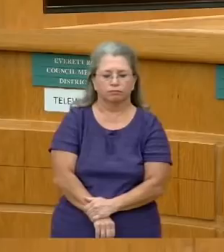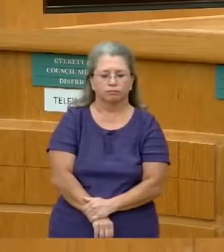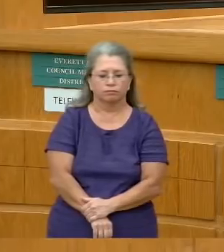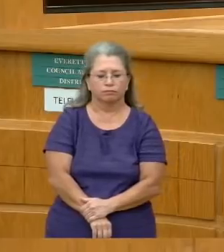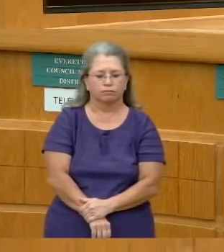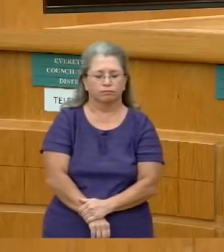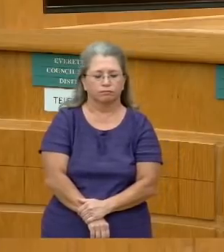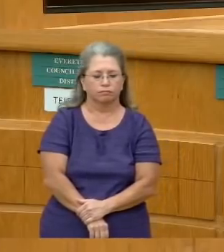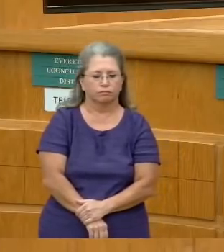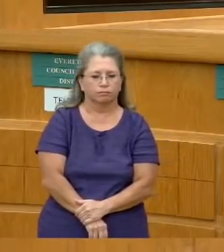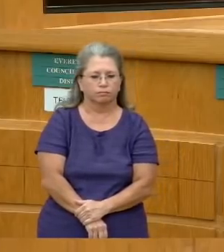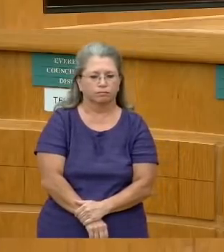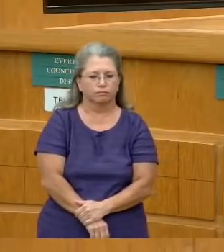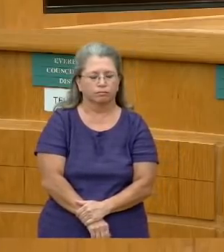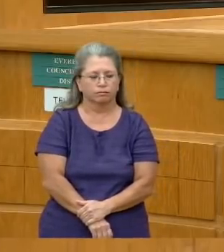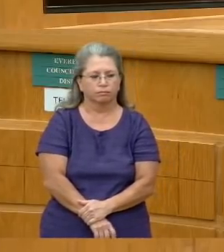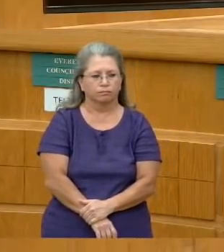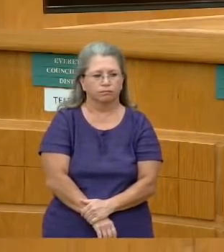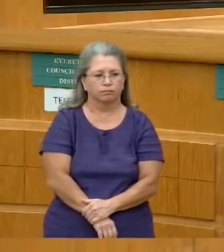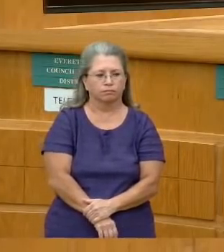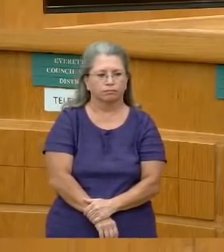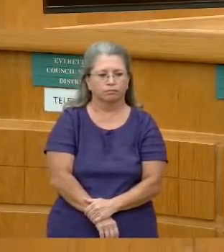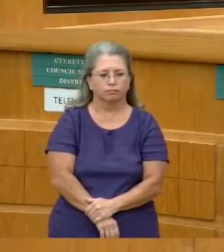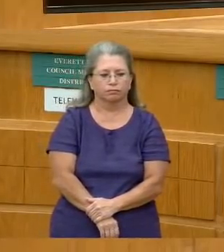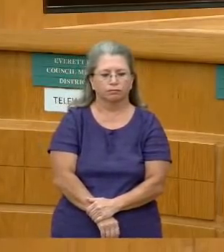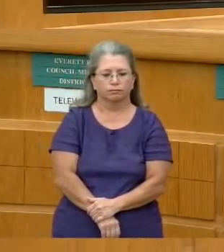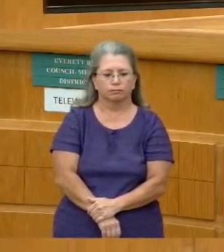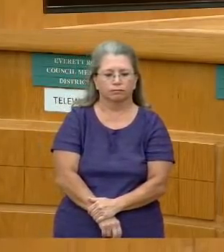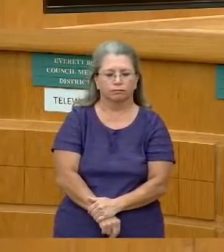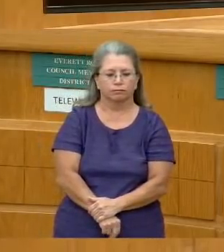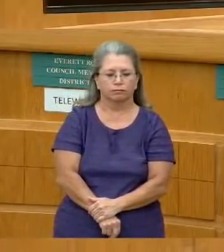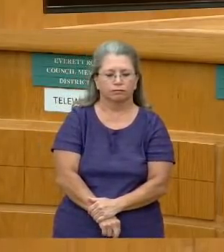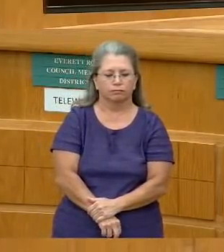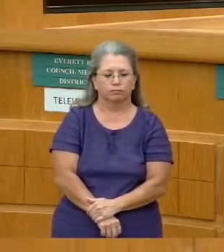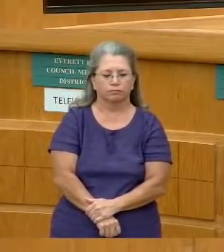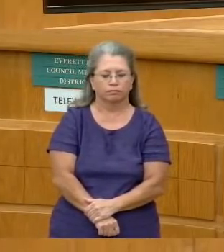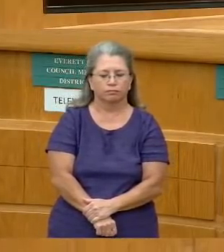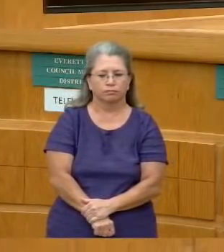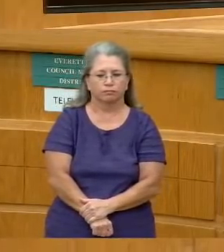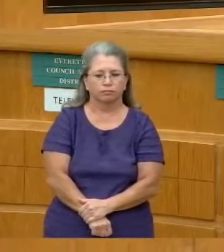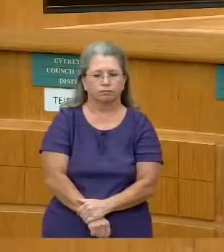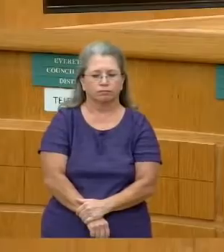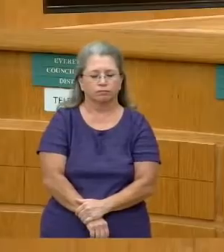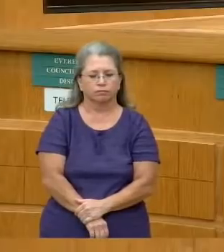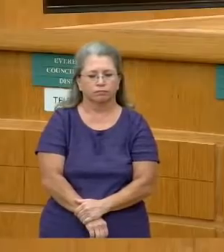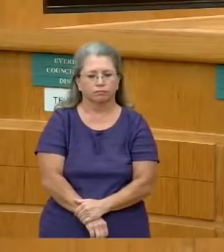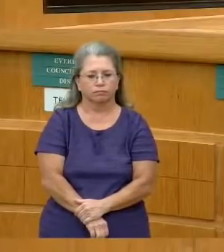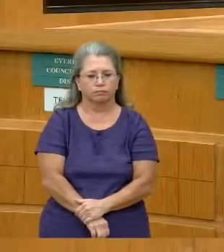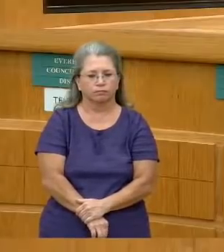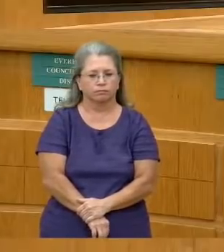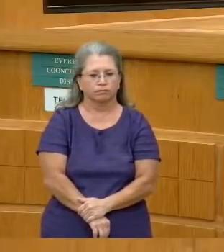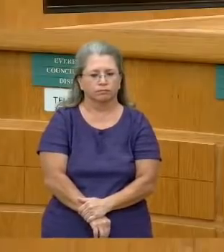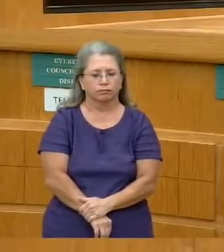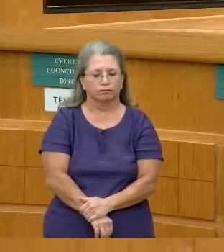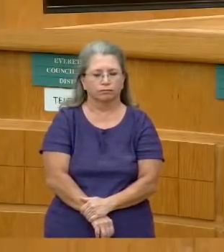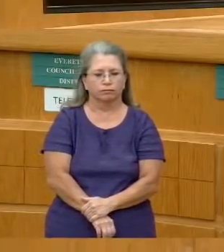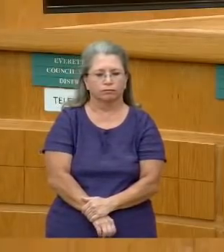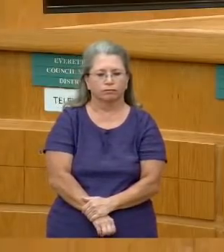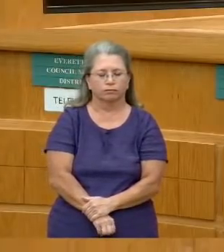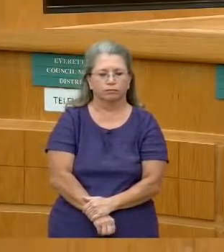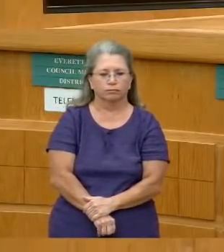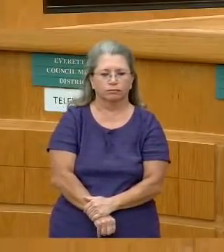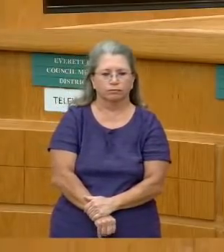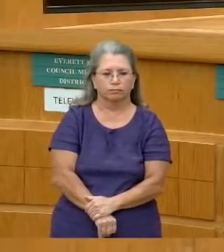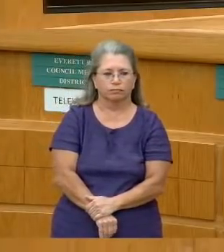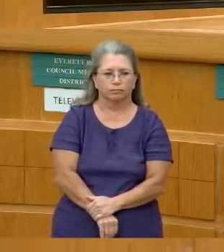distanciamiento social. Use un cubrebocas cuando salga al público y no se toque los ojos, la nariz y la boca con las manos sucias. Y por favor, haga lo que decida